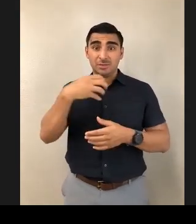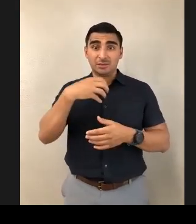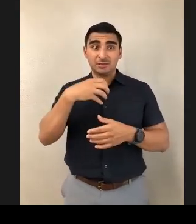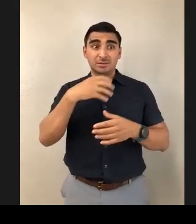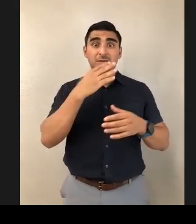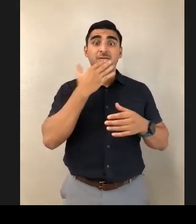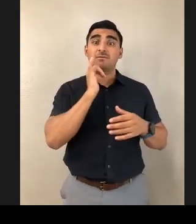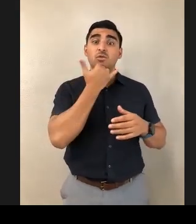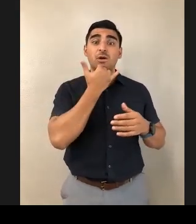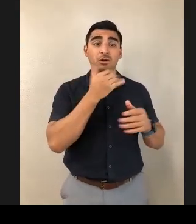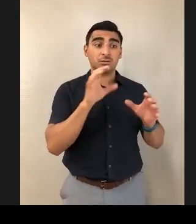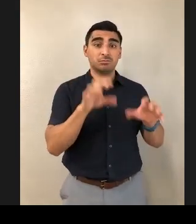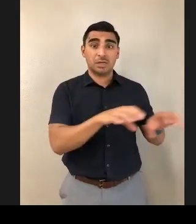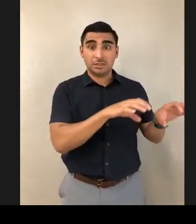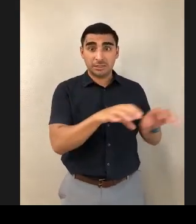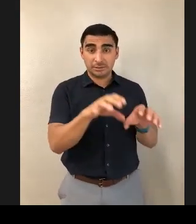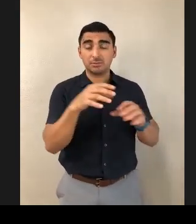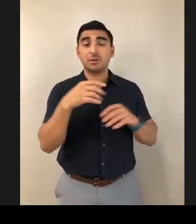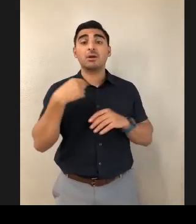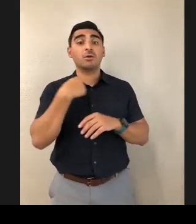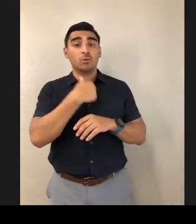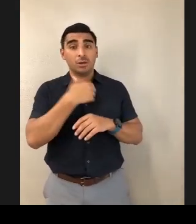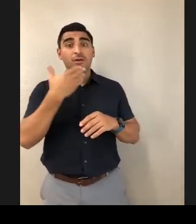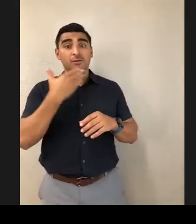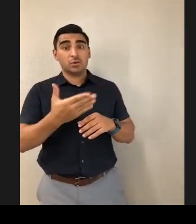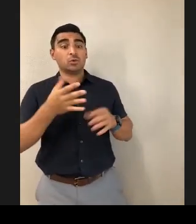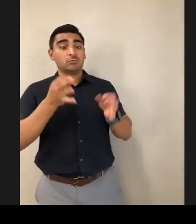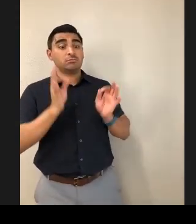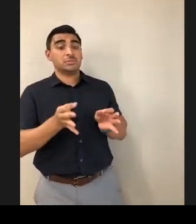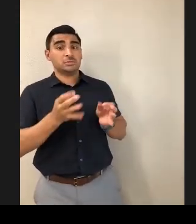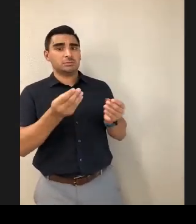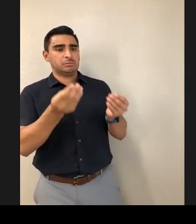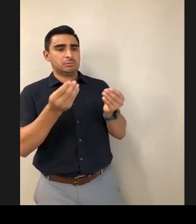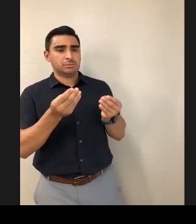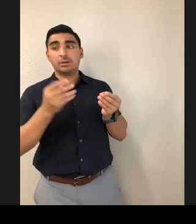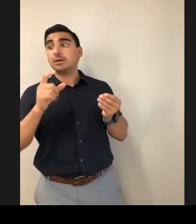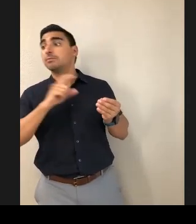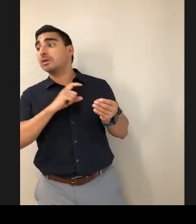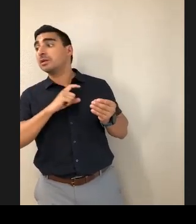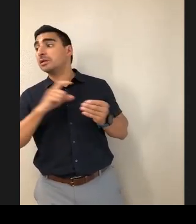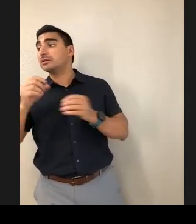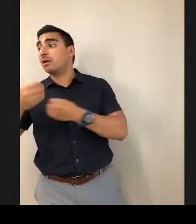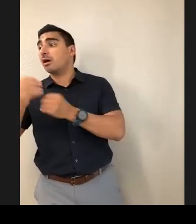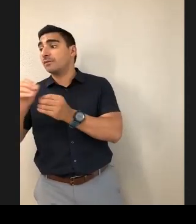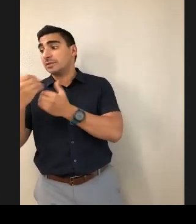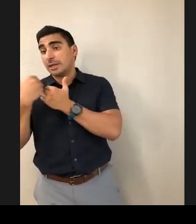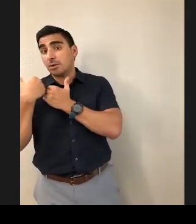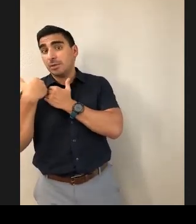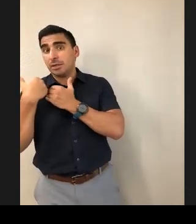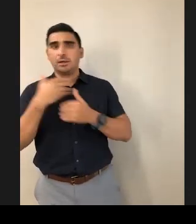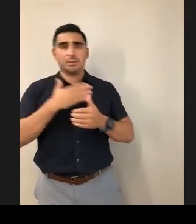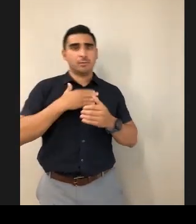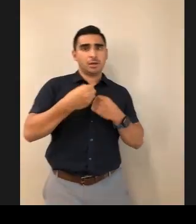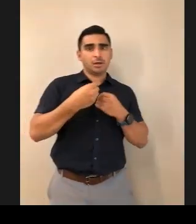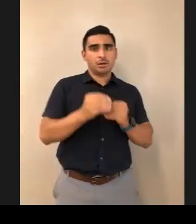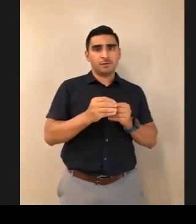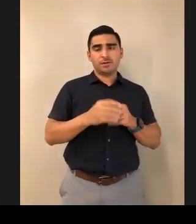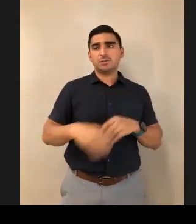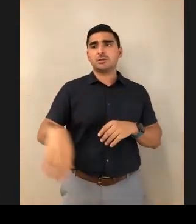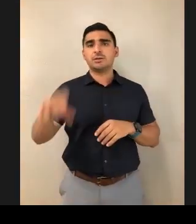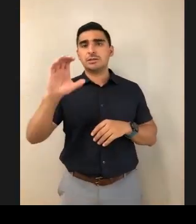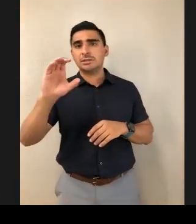anualmente. Tenemos la determinación entre mi oficina de ciudadanos